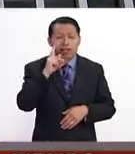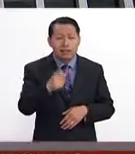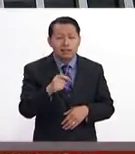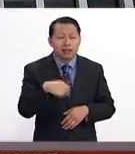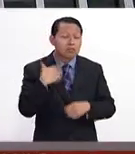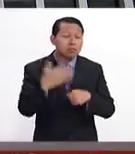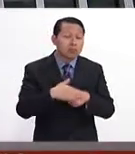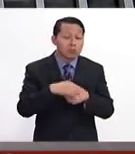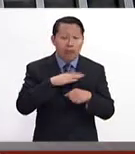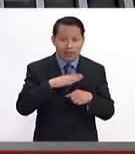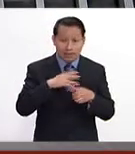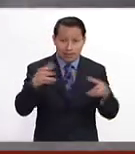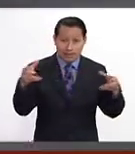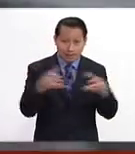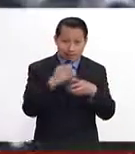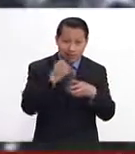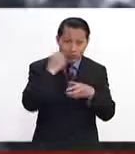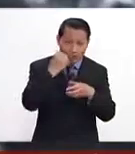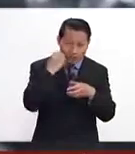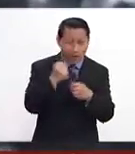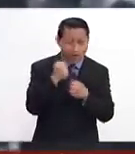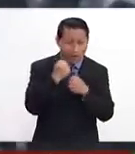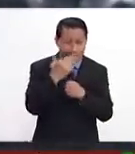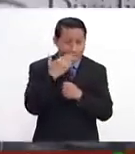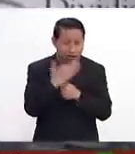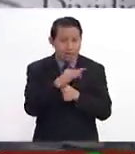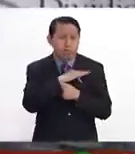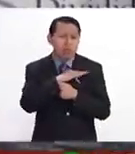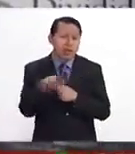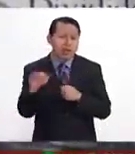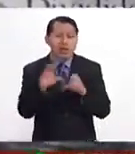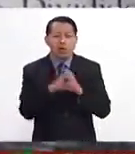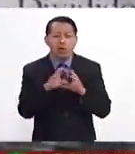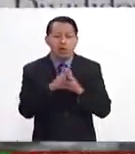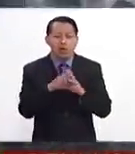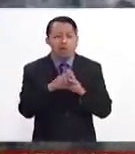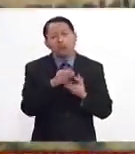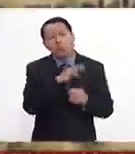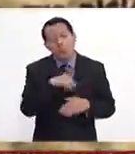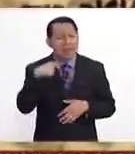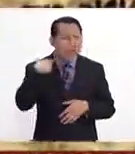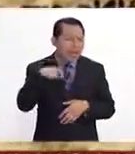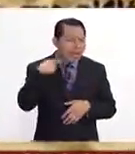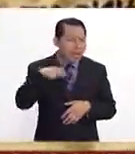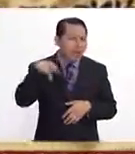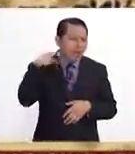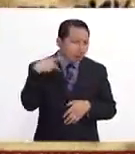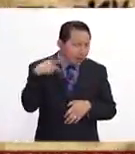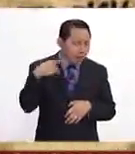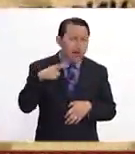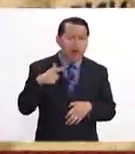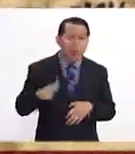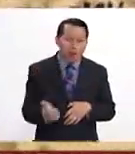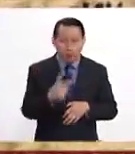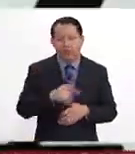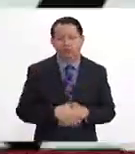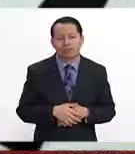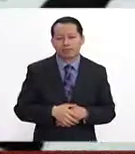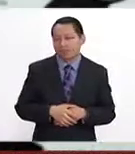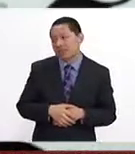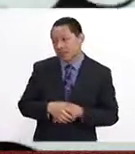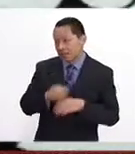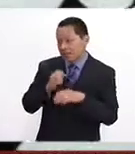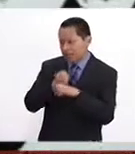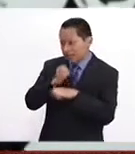consolide la unidad podremos tener una cobertura para querétaro puebla guanajuato porque estos estados